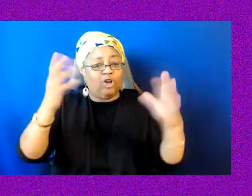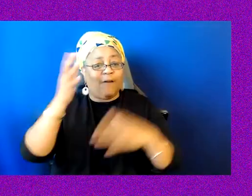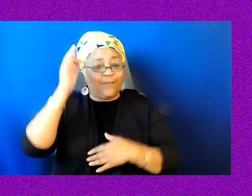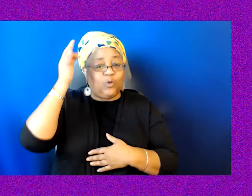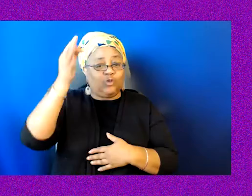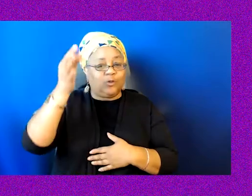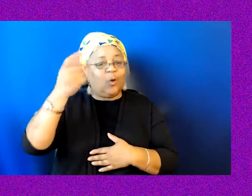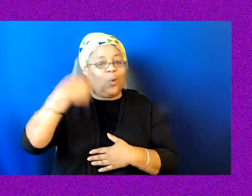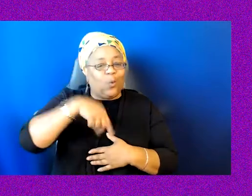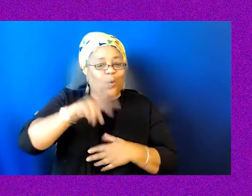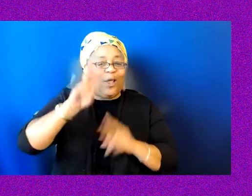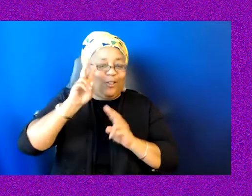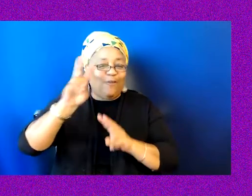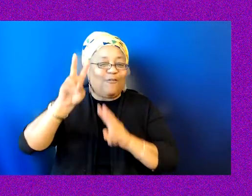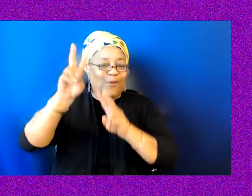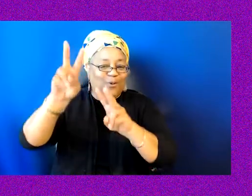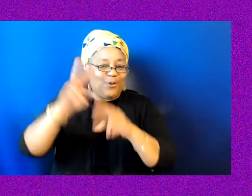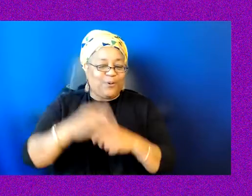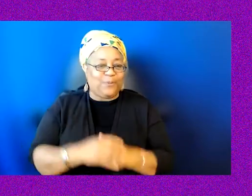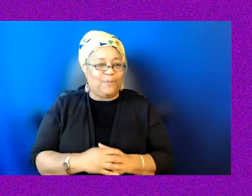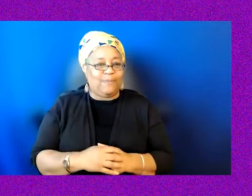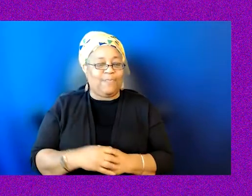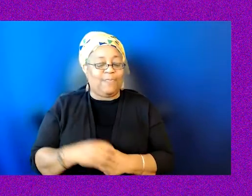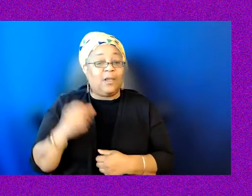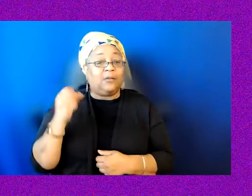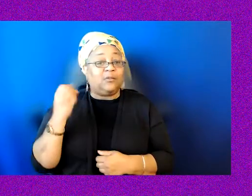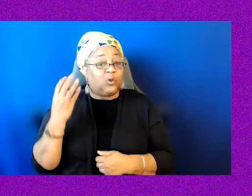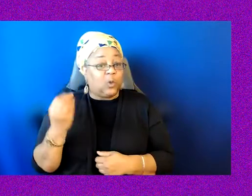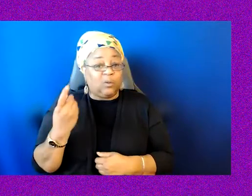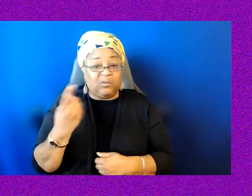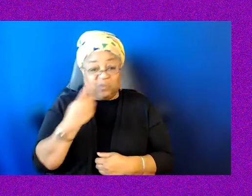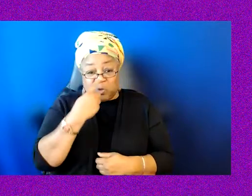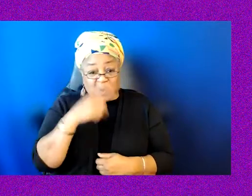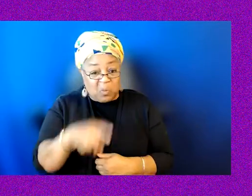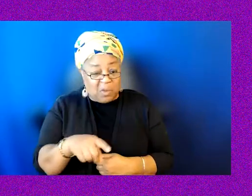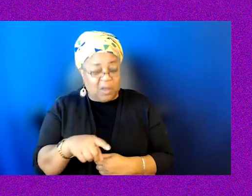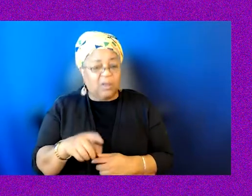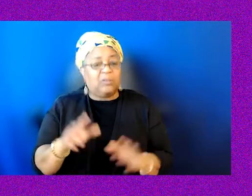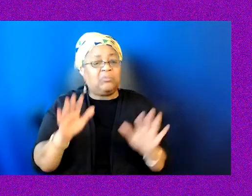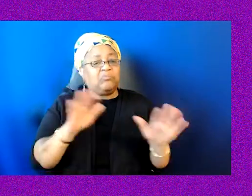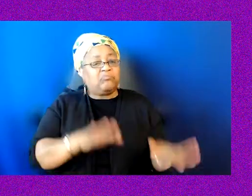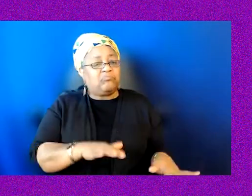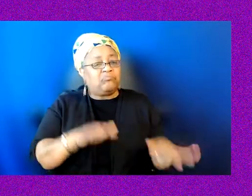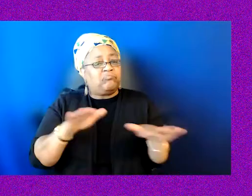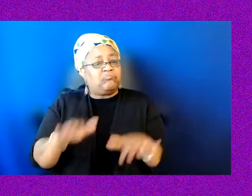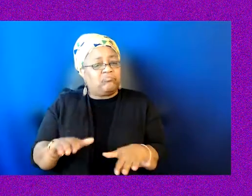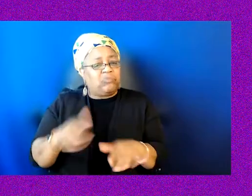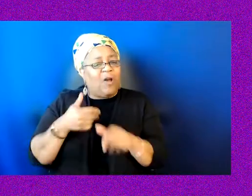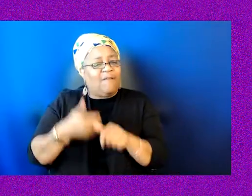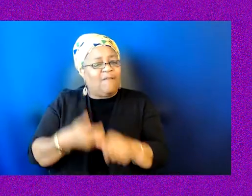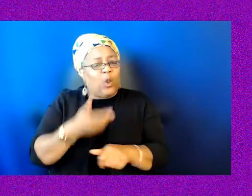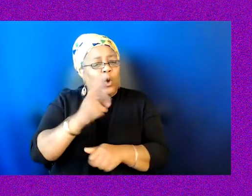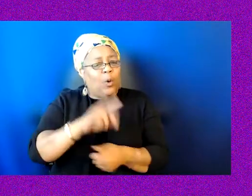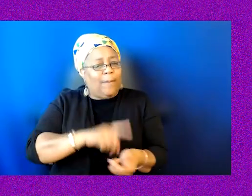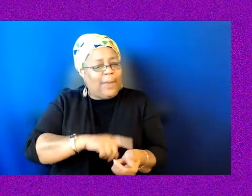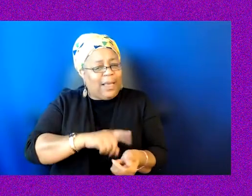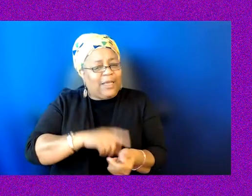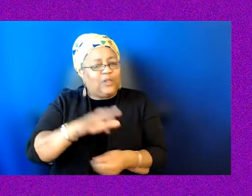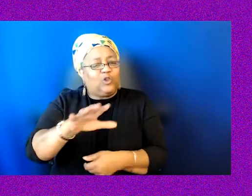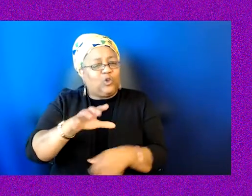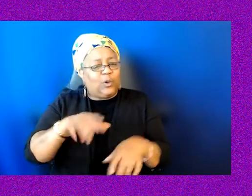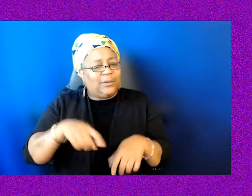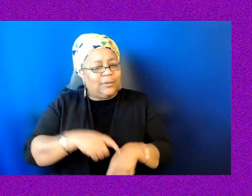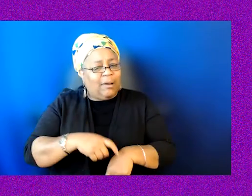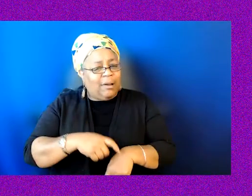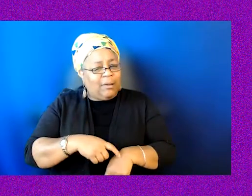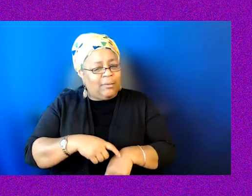un futuro del cual estamos esperando con entusiasmo. Entonces, si no les importa, a su propio paso, con su